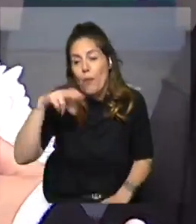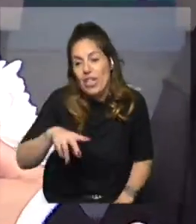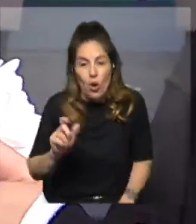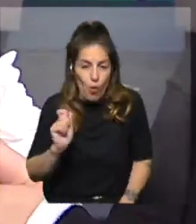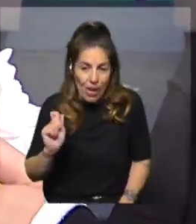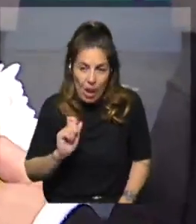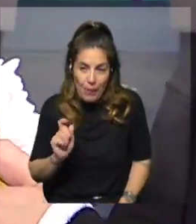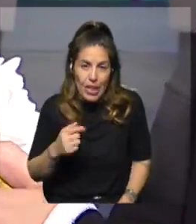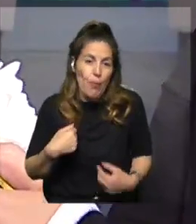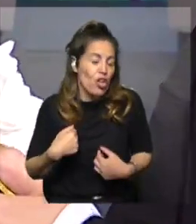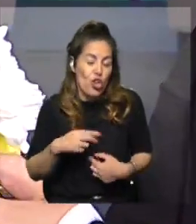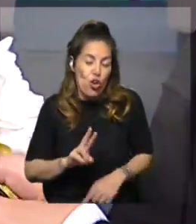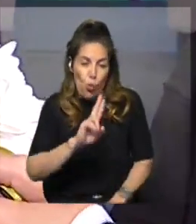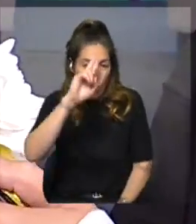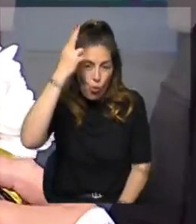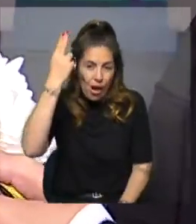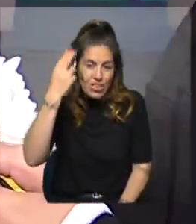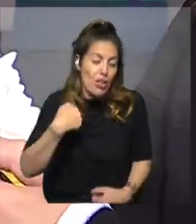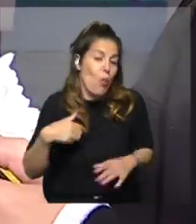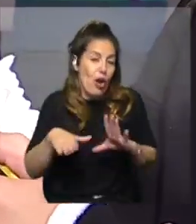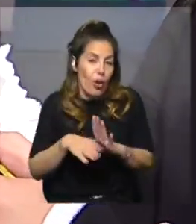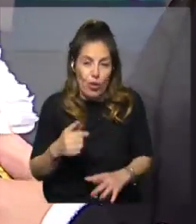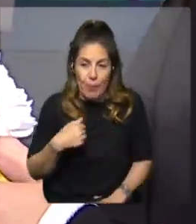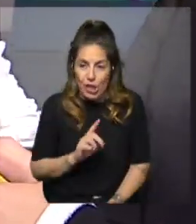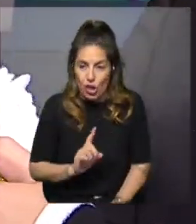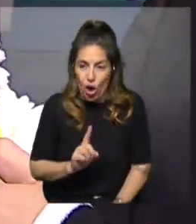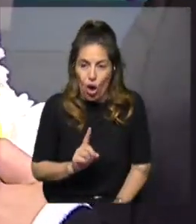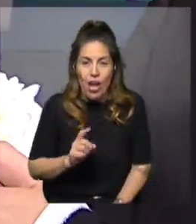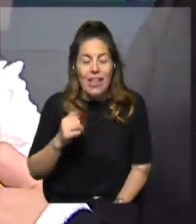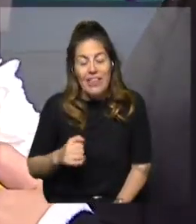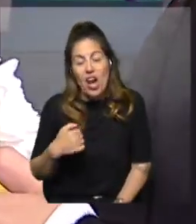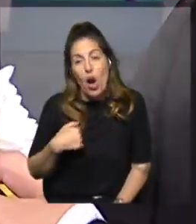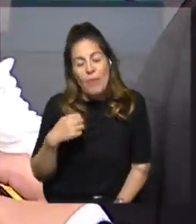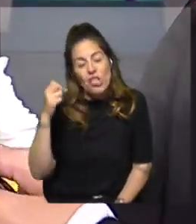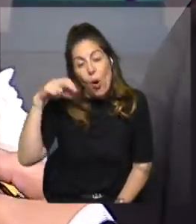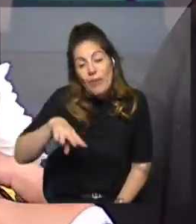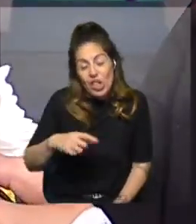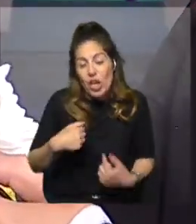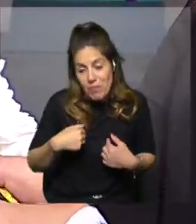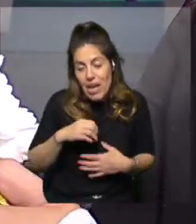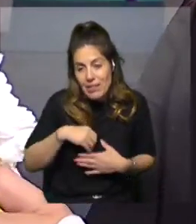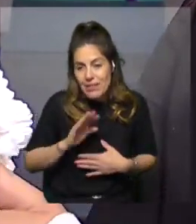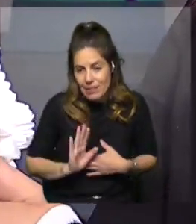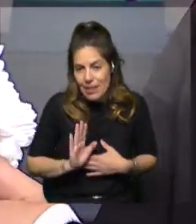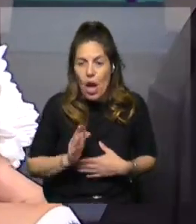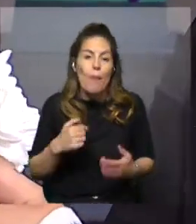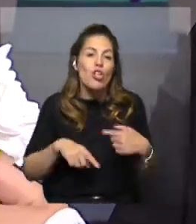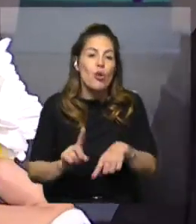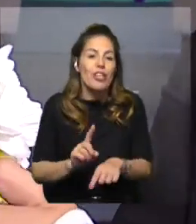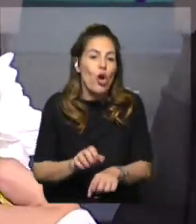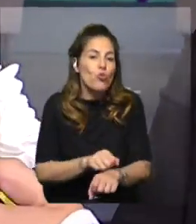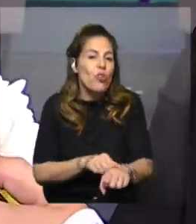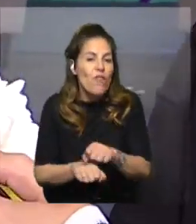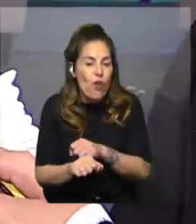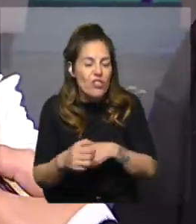públicamente porque no soy uruguaya y no me corresponde. Tengo mis opiniones particulares, pero sobre todo es un esfuerzo